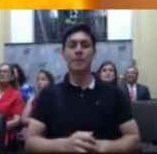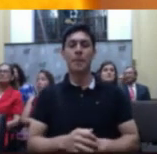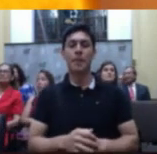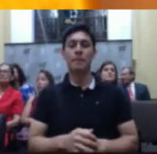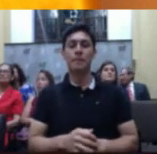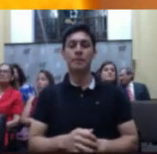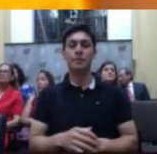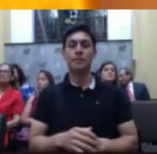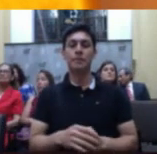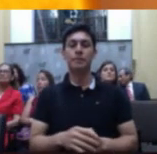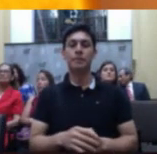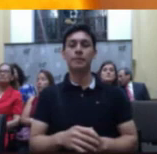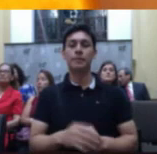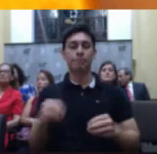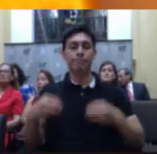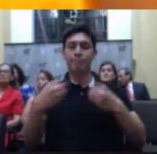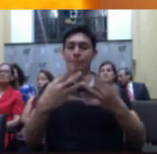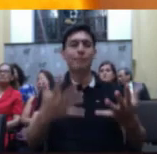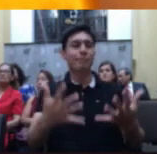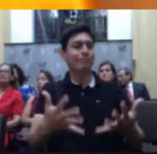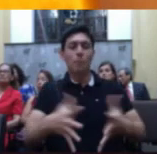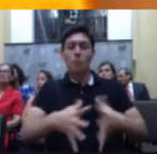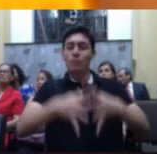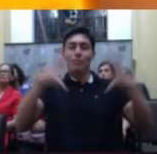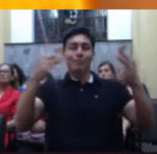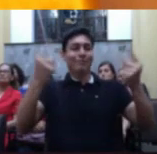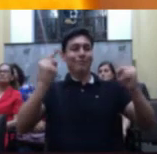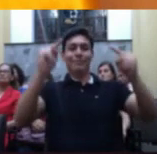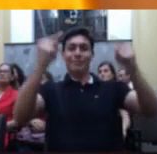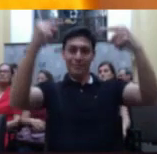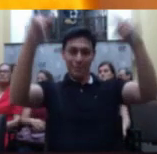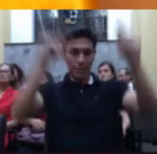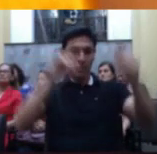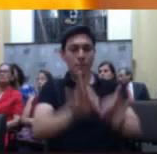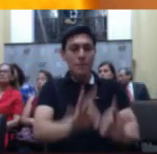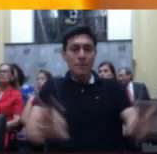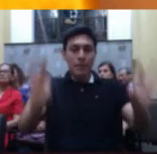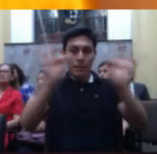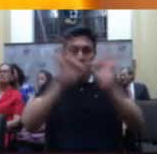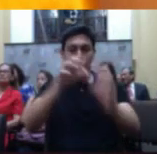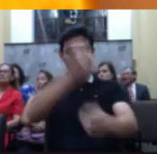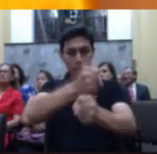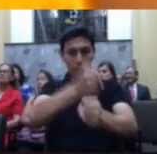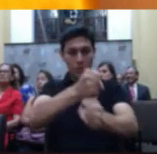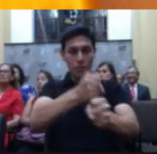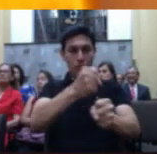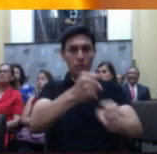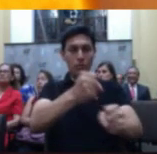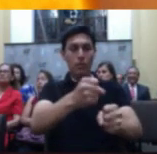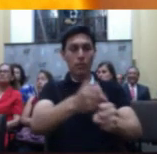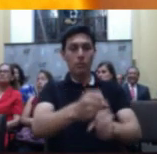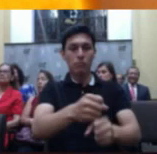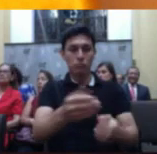augurándoles los mayores éxitos en la importante labor que realizan en beneficio de nuestro país.